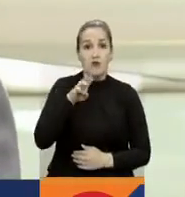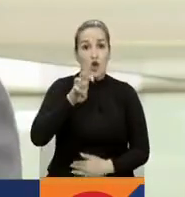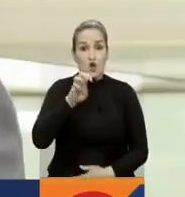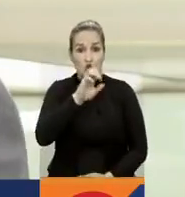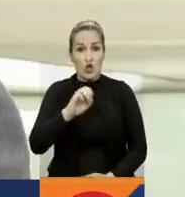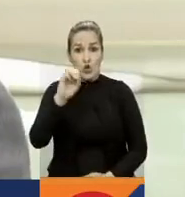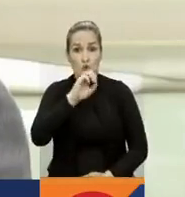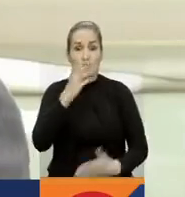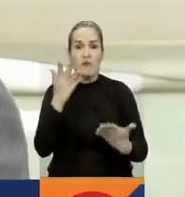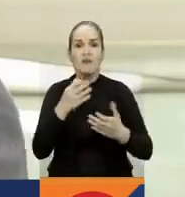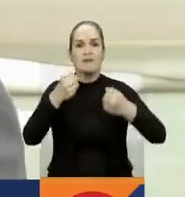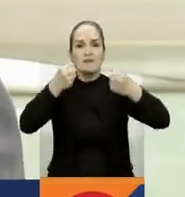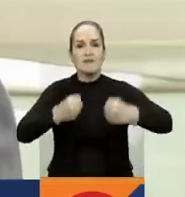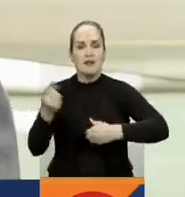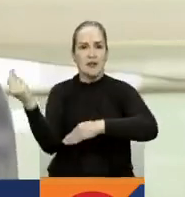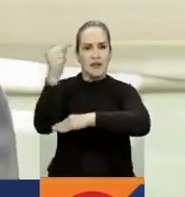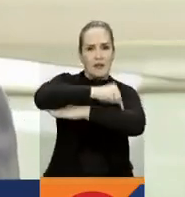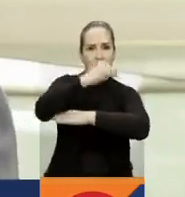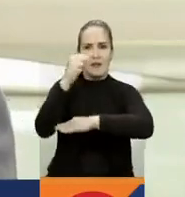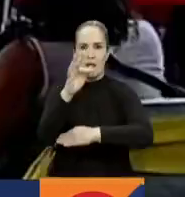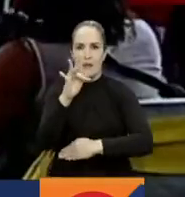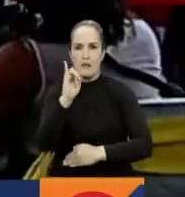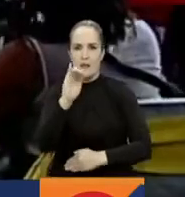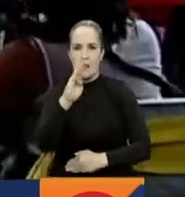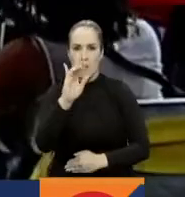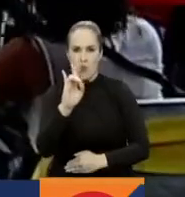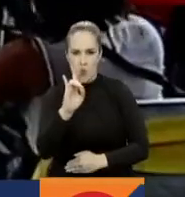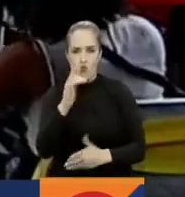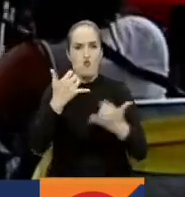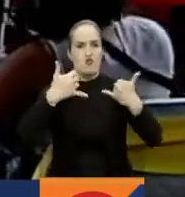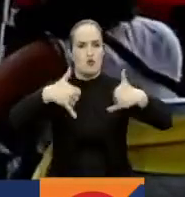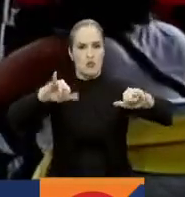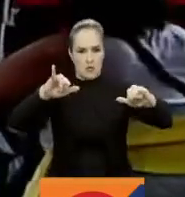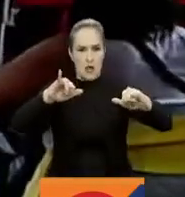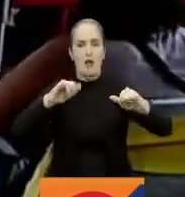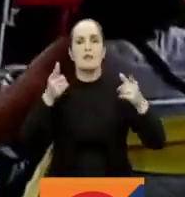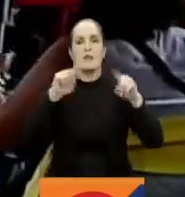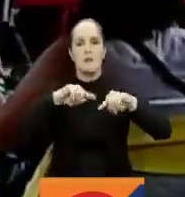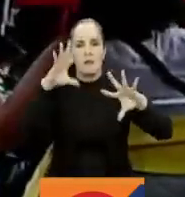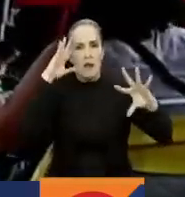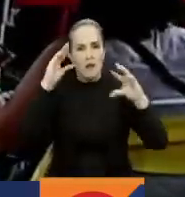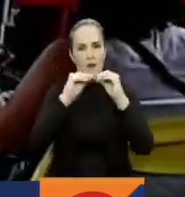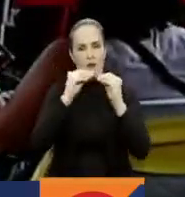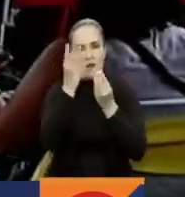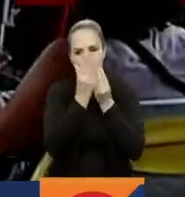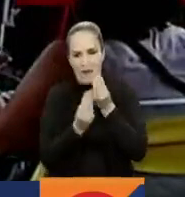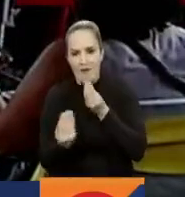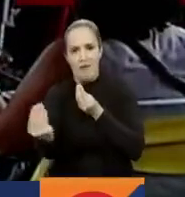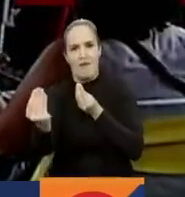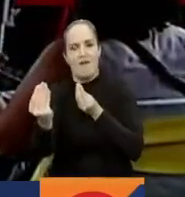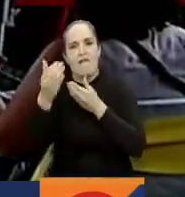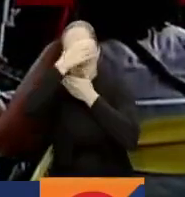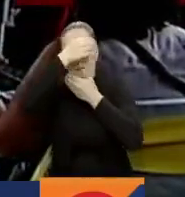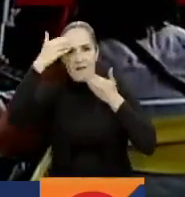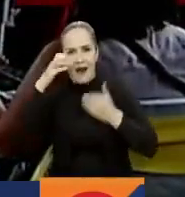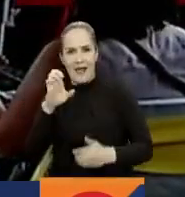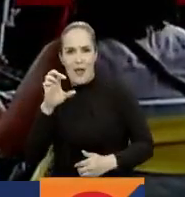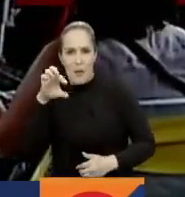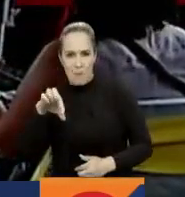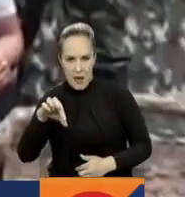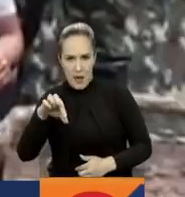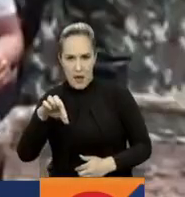obtuvo un cese al fuego con las disidencias de la FARC-EP y se vienen en conversaciones con